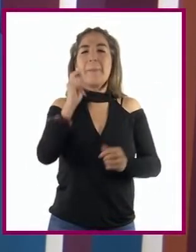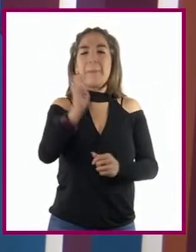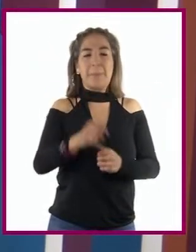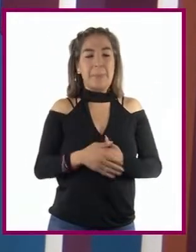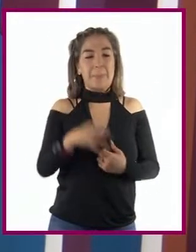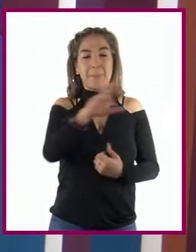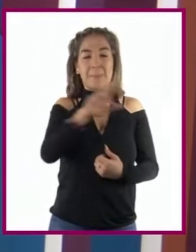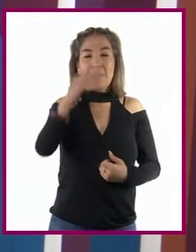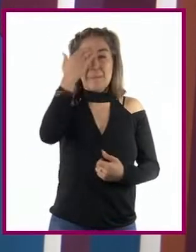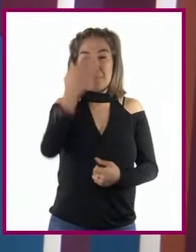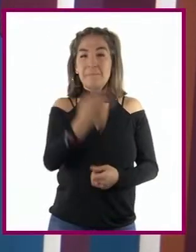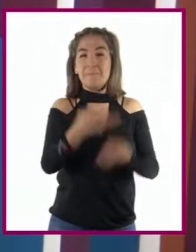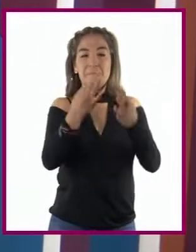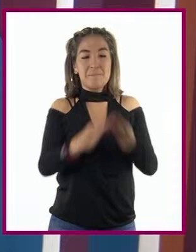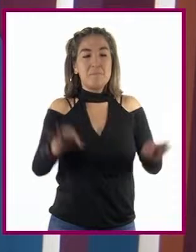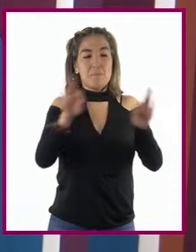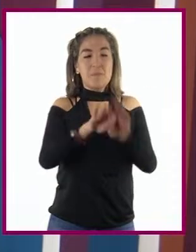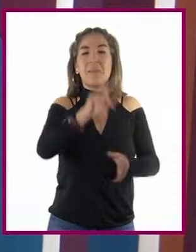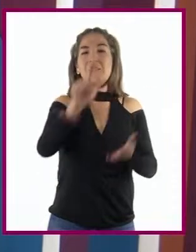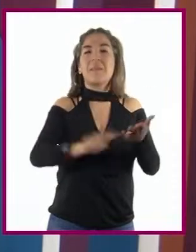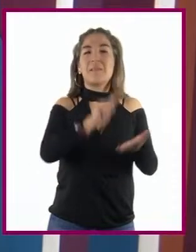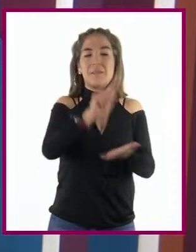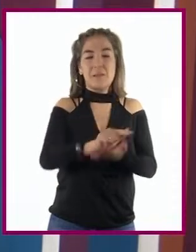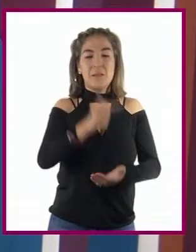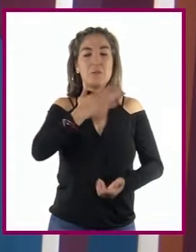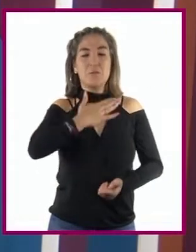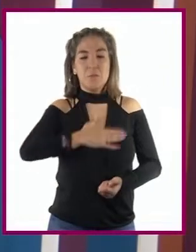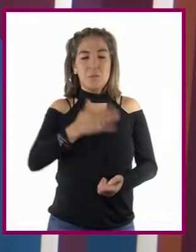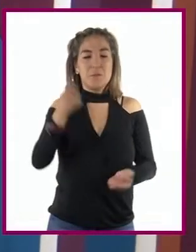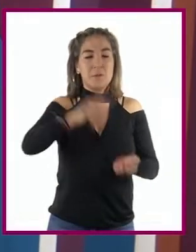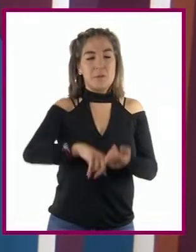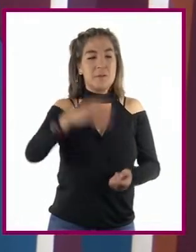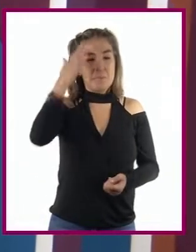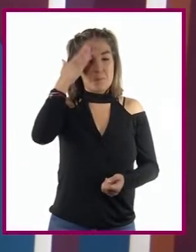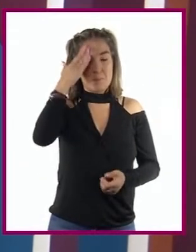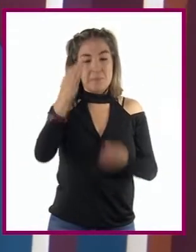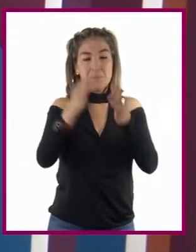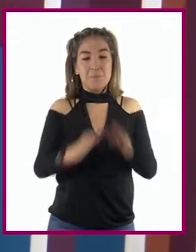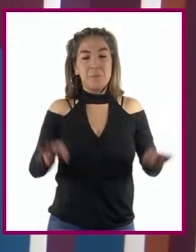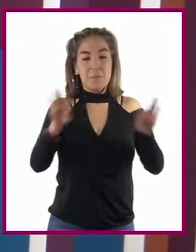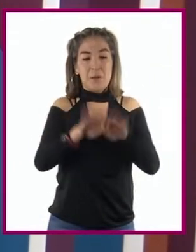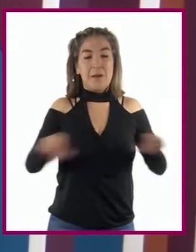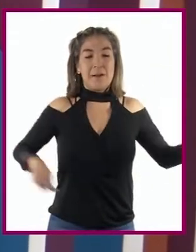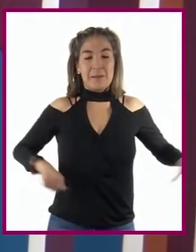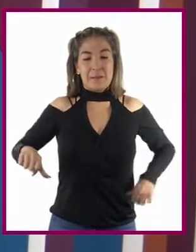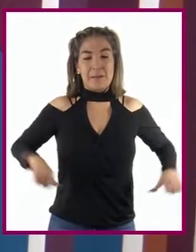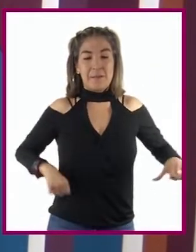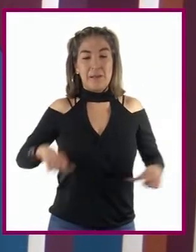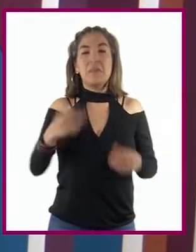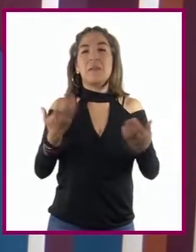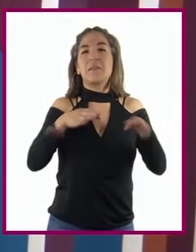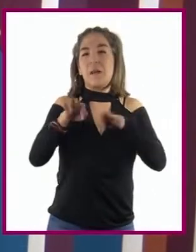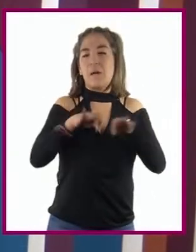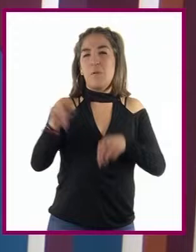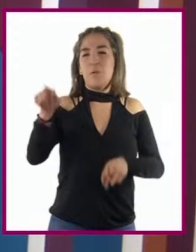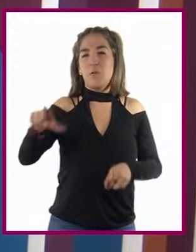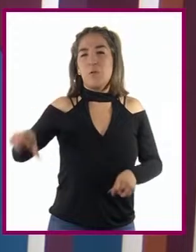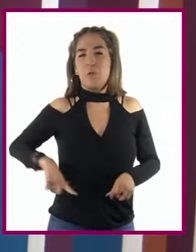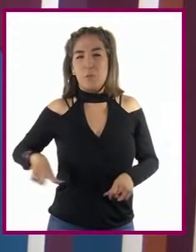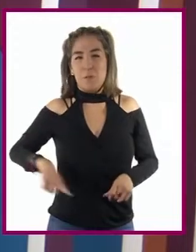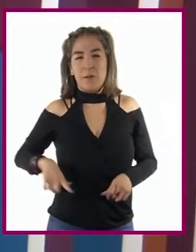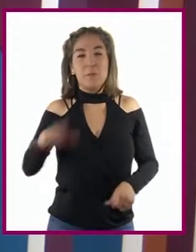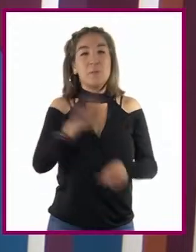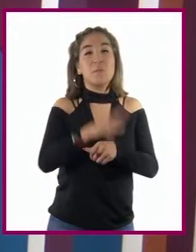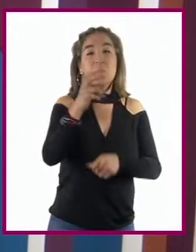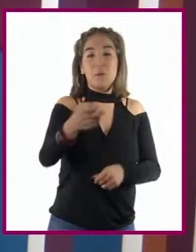es reconocer la importancia de la legalidad y la justicia como principios de la acción de las y los gobernantes. Por ello,